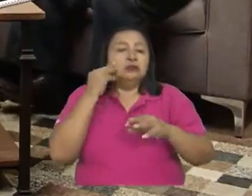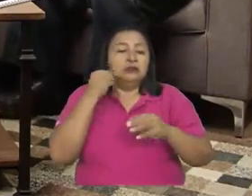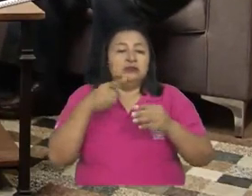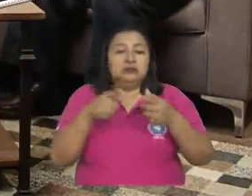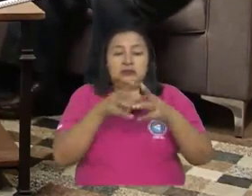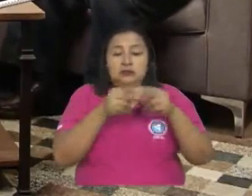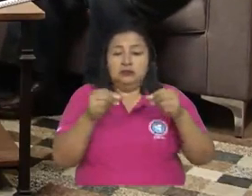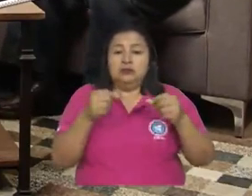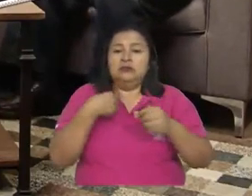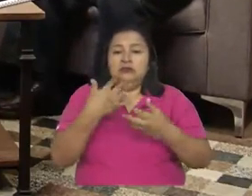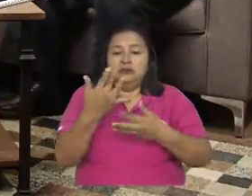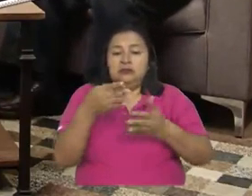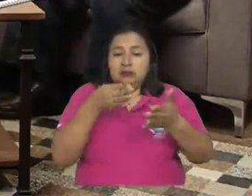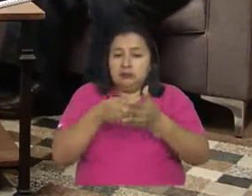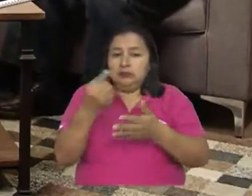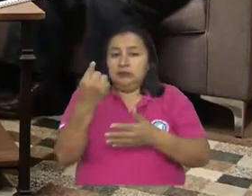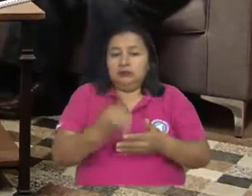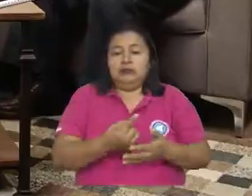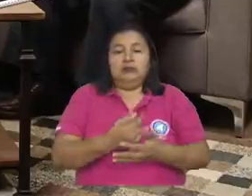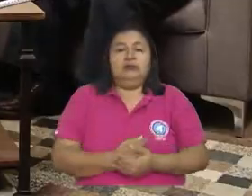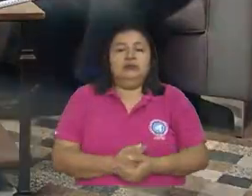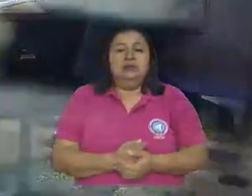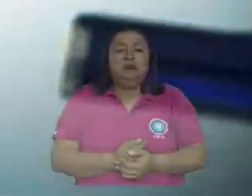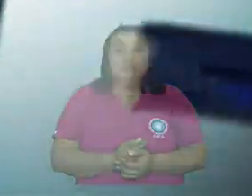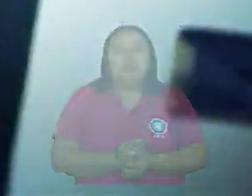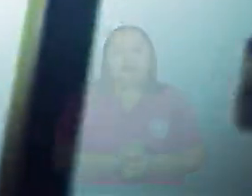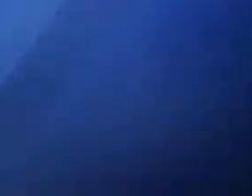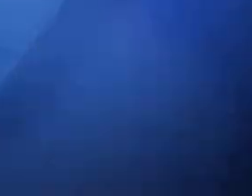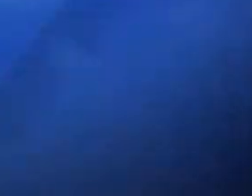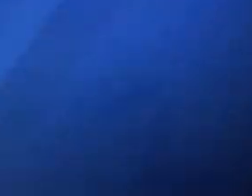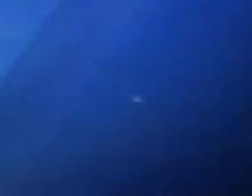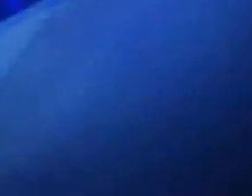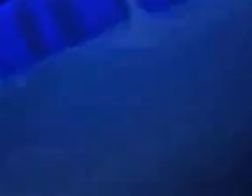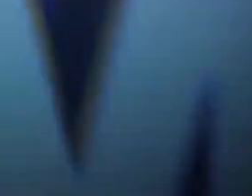capitalino. Hacemos una breve pausa y ya volvemos.